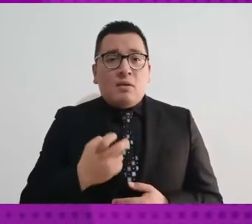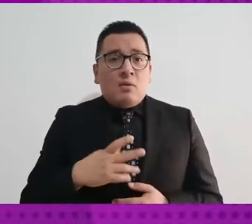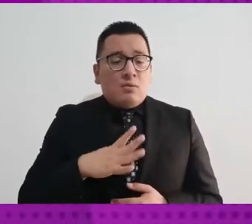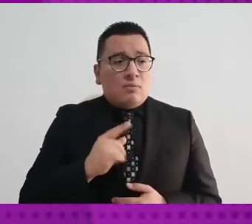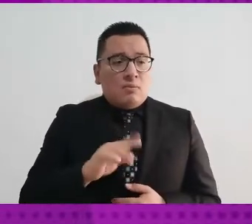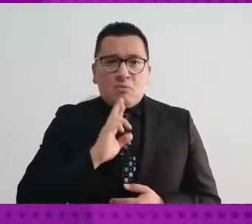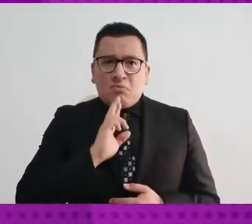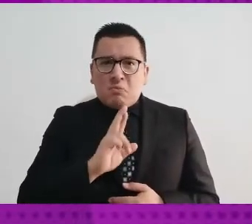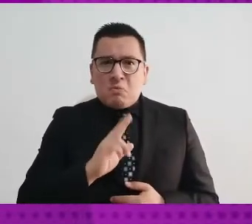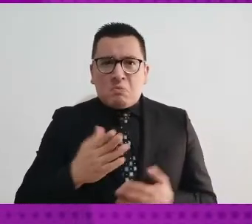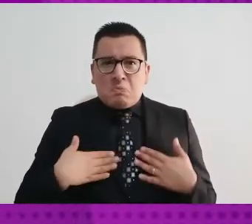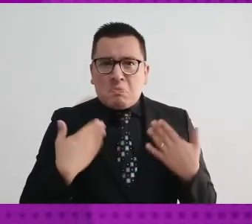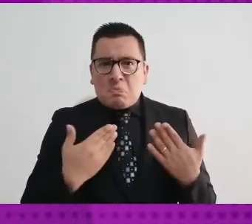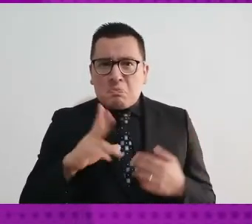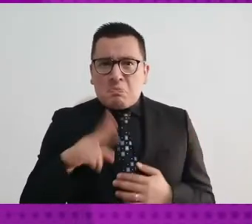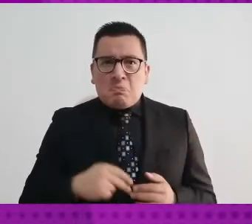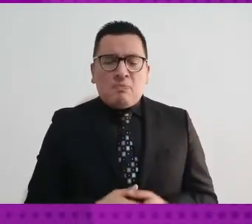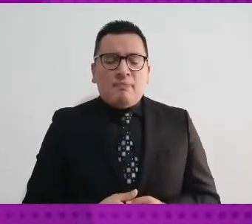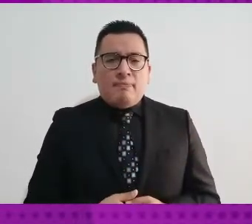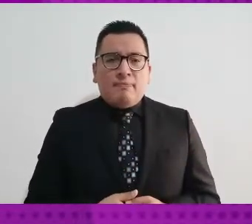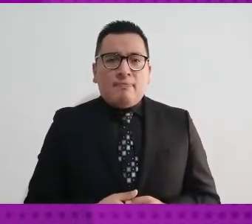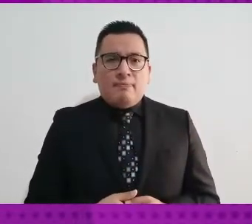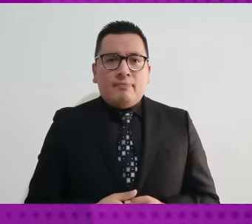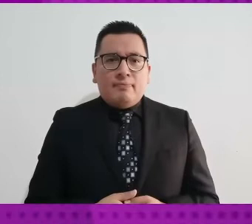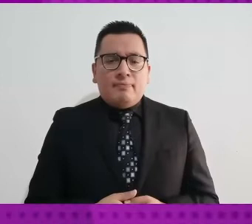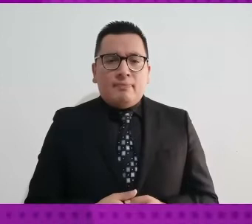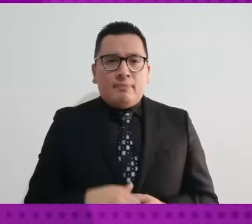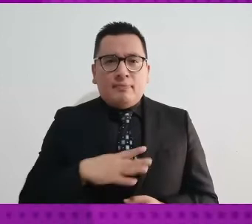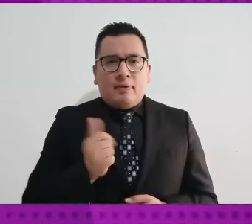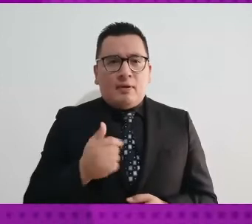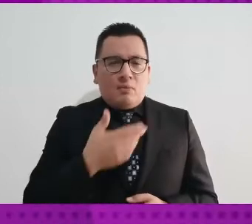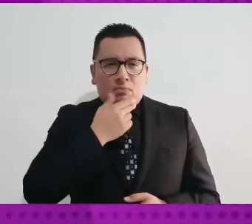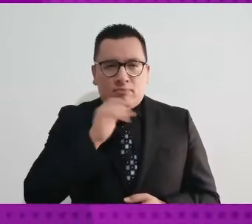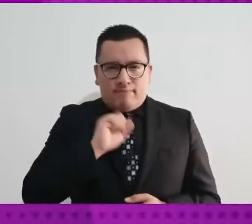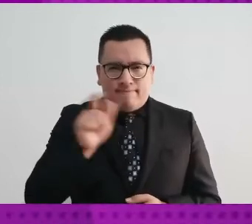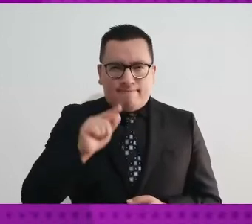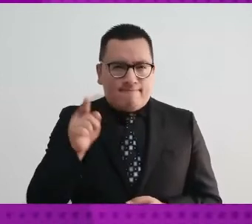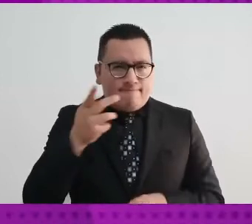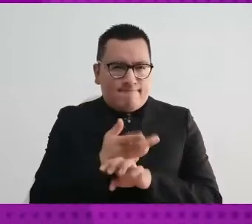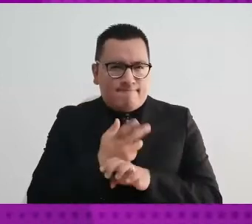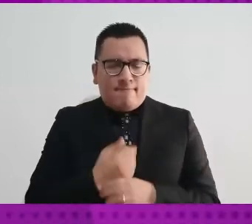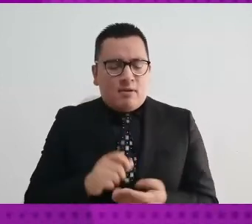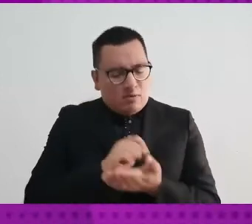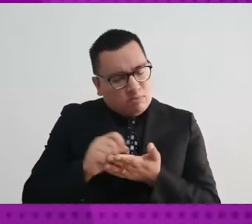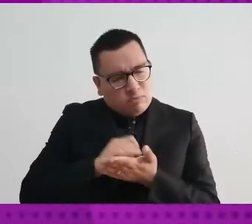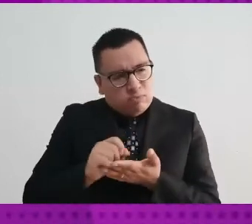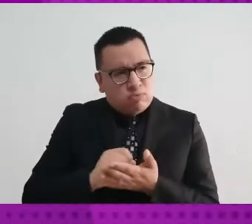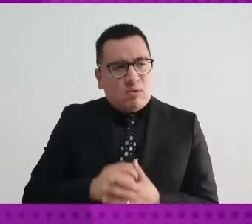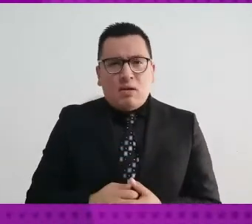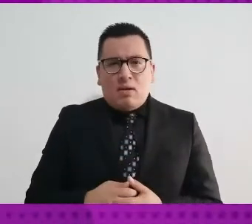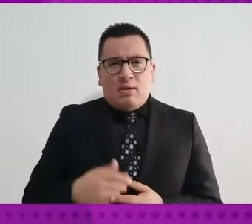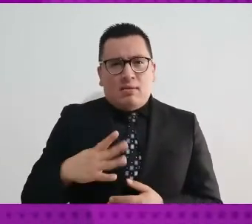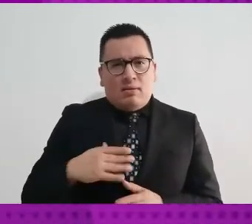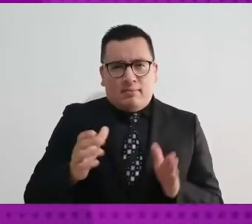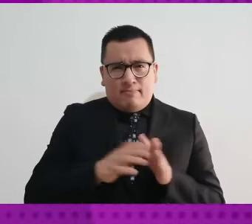resultados se emitan de manera certera también. Entre otros, Larry Diamond, por ejemplo, fue uno de los que escribió unos